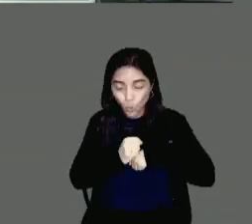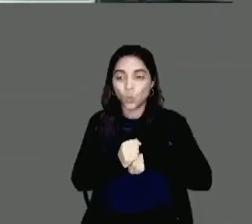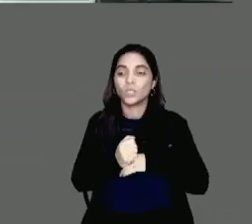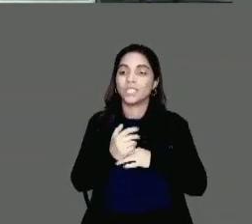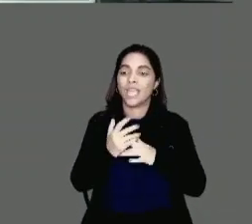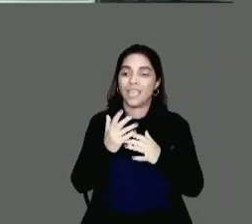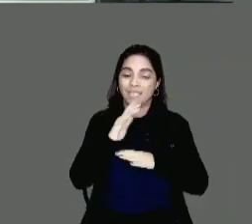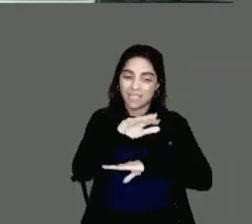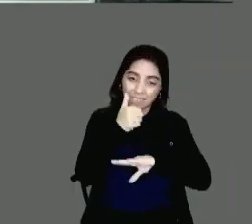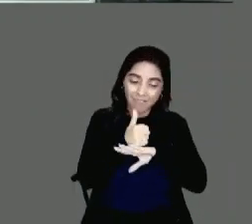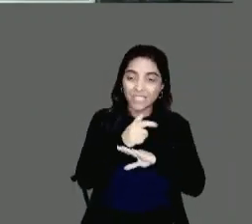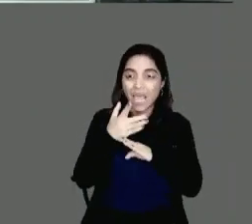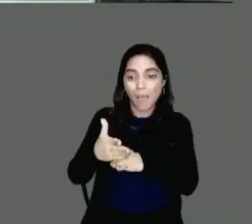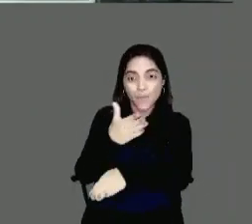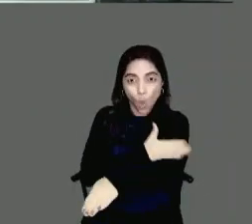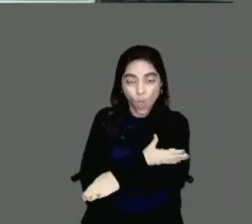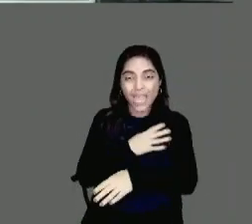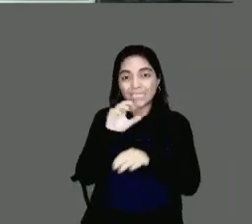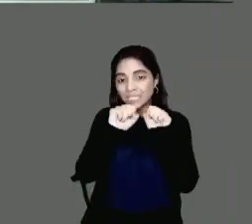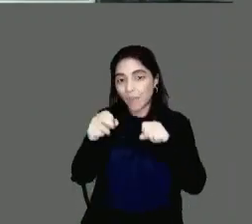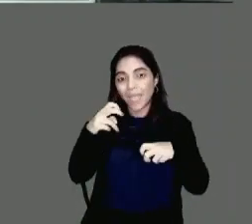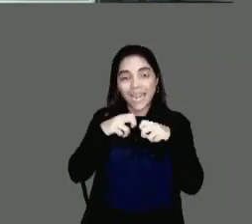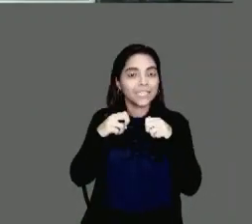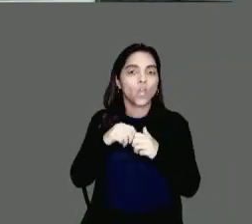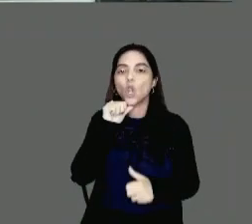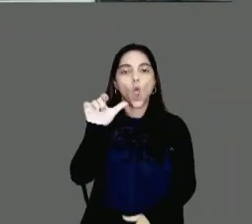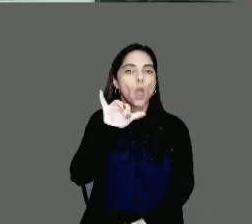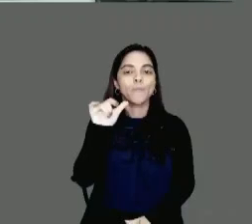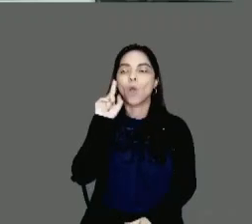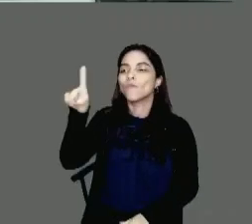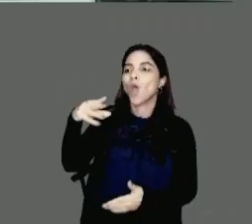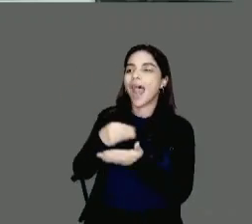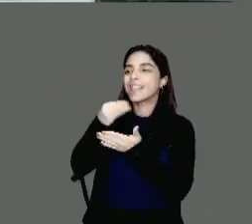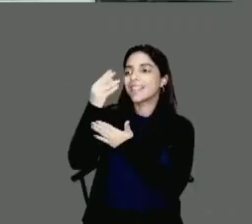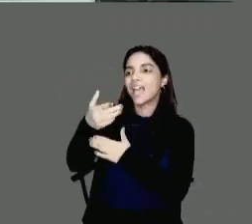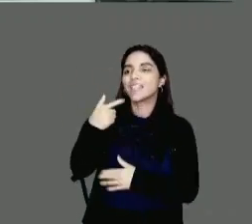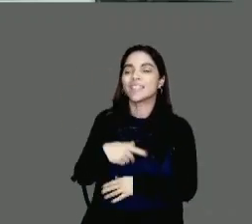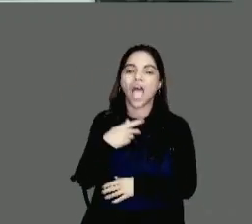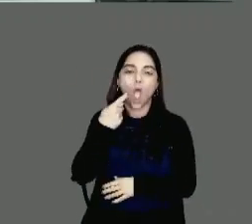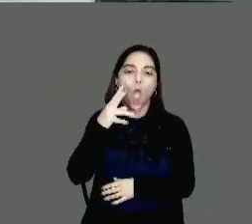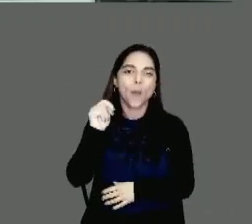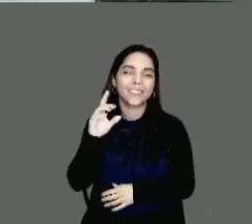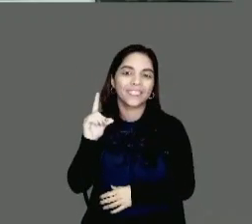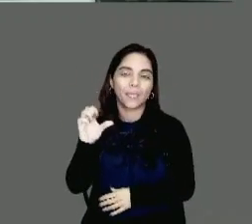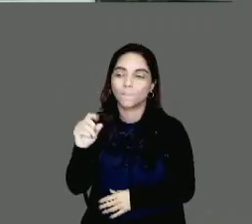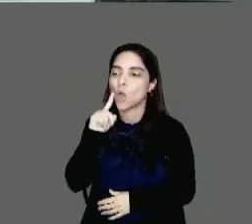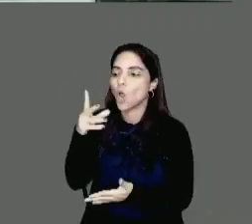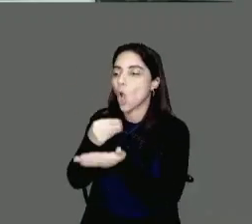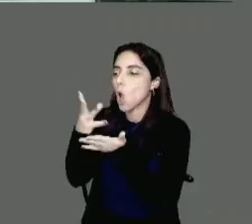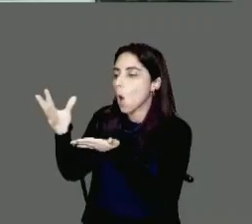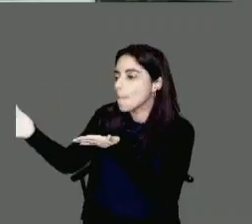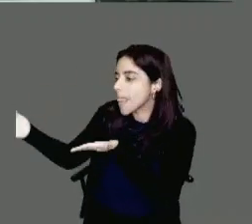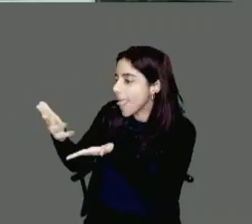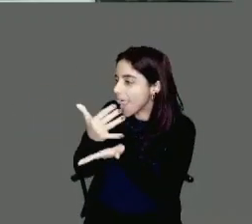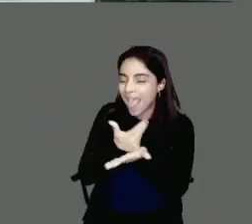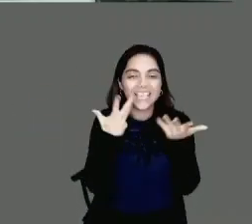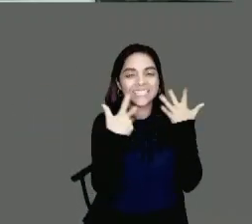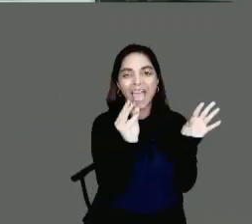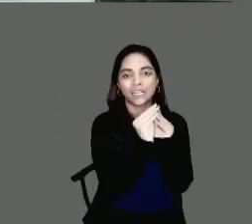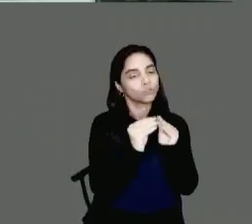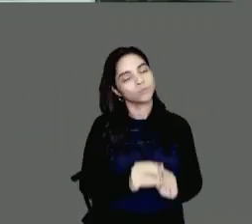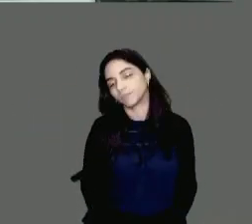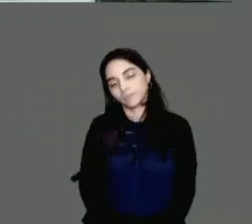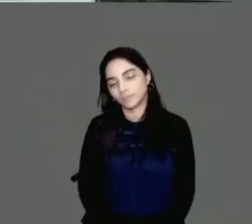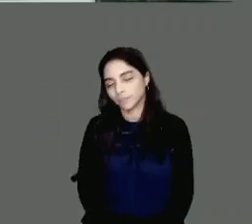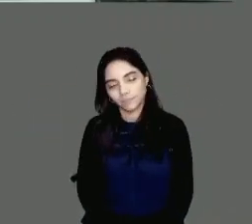plantas y mejoras a un sistema eléctrico no es como ir la Hondipo y una un cacharo allí en una tablilla y ya lo resolví o sea podríamos